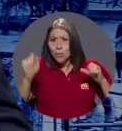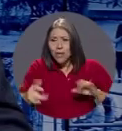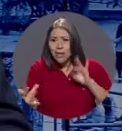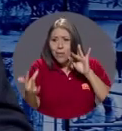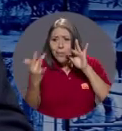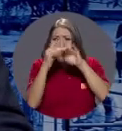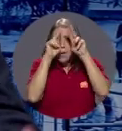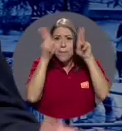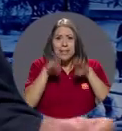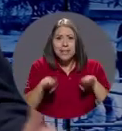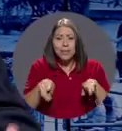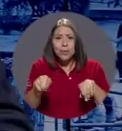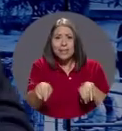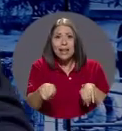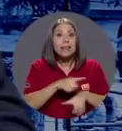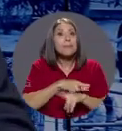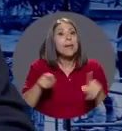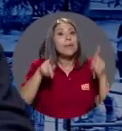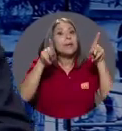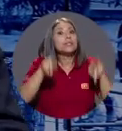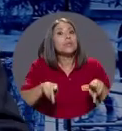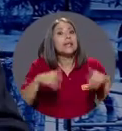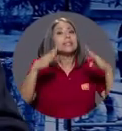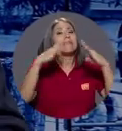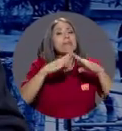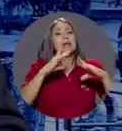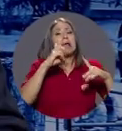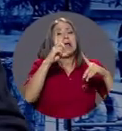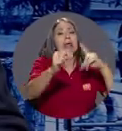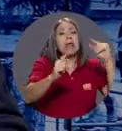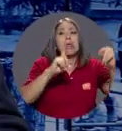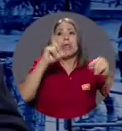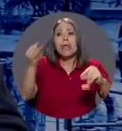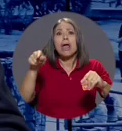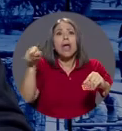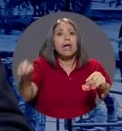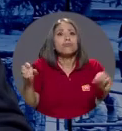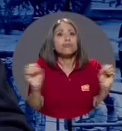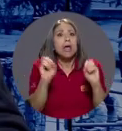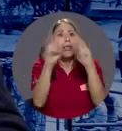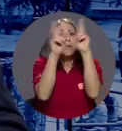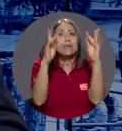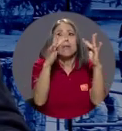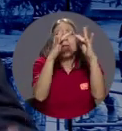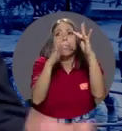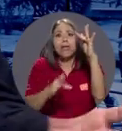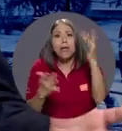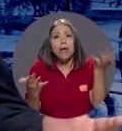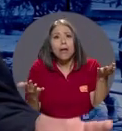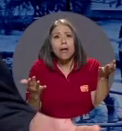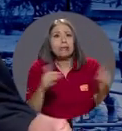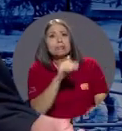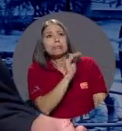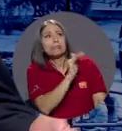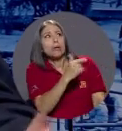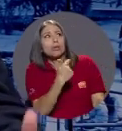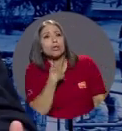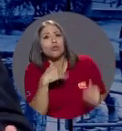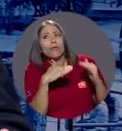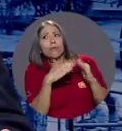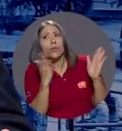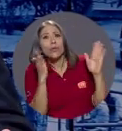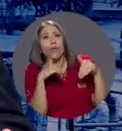matrícula por internet, pero tenemos estudiantes que son de zonas muy alejadas y no cuentan con ese servicio. Profesor, es que donde yo vivo